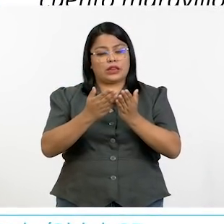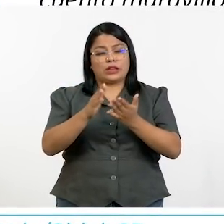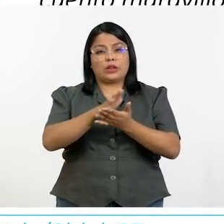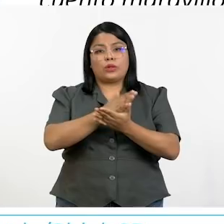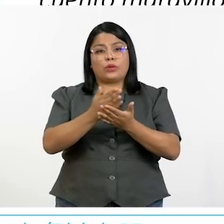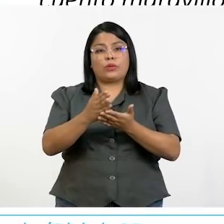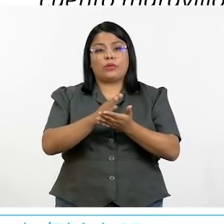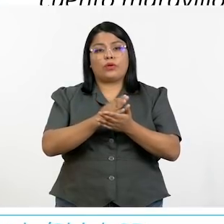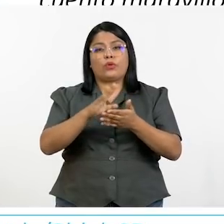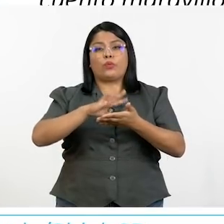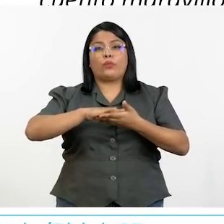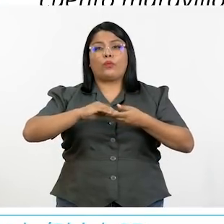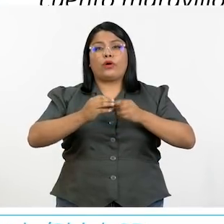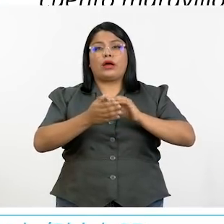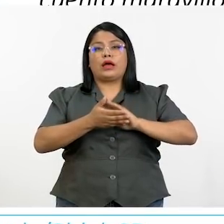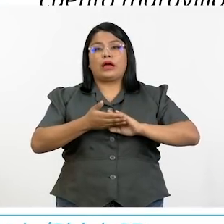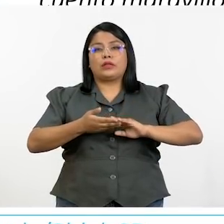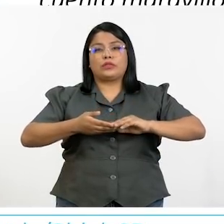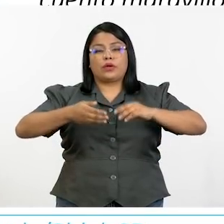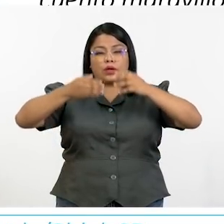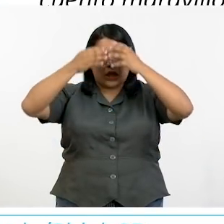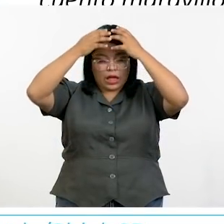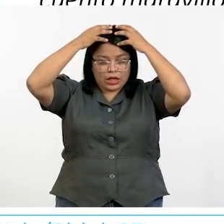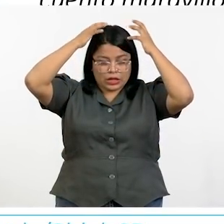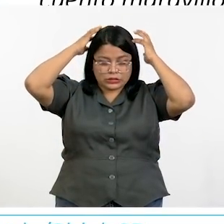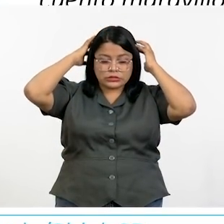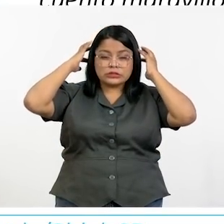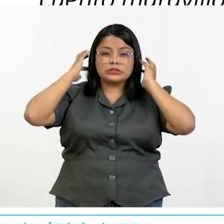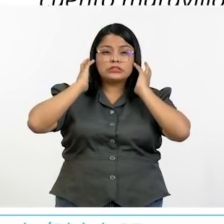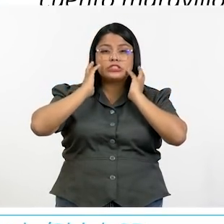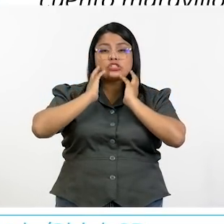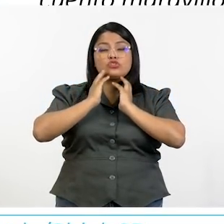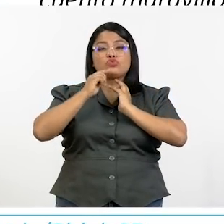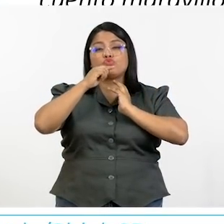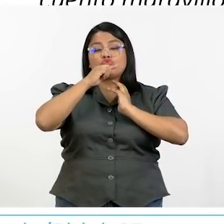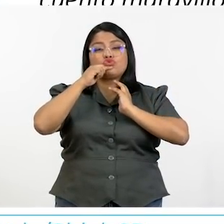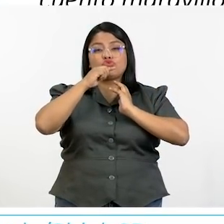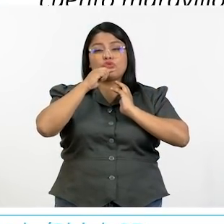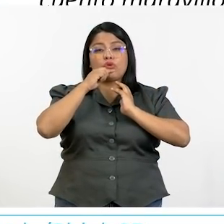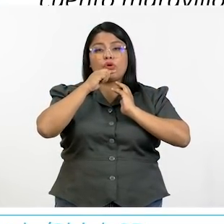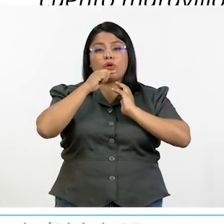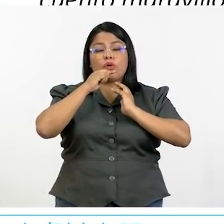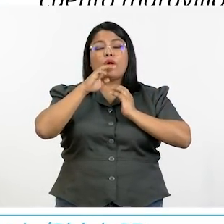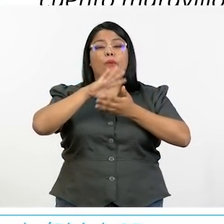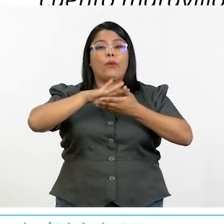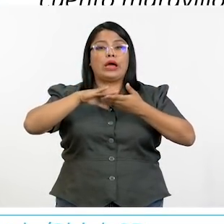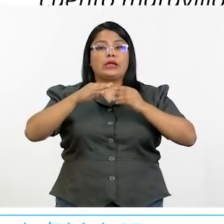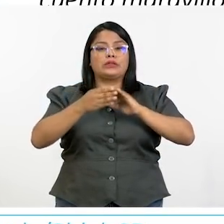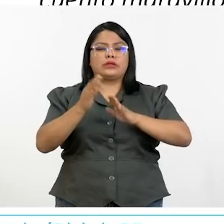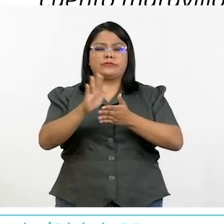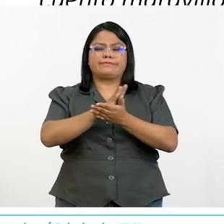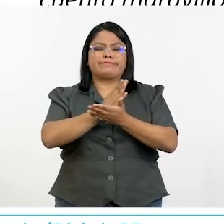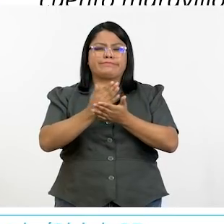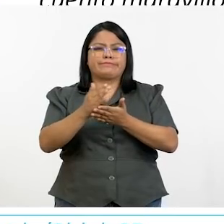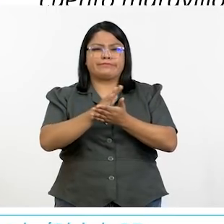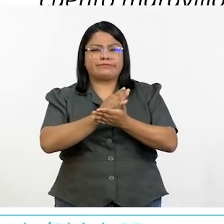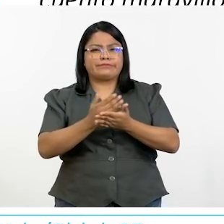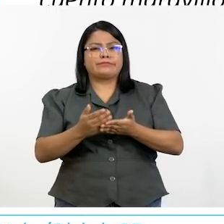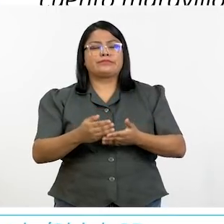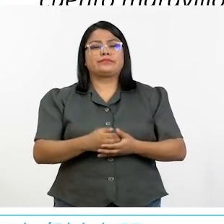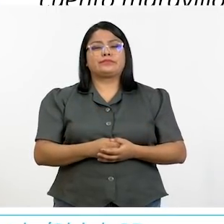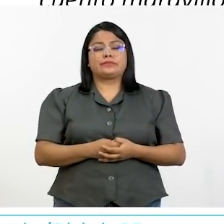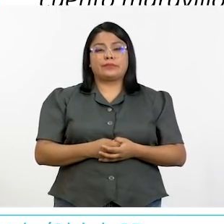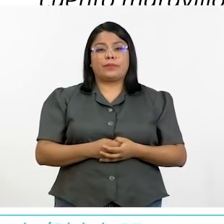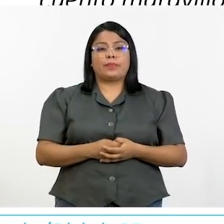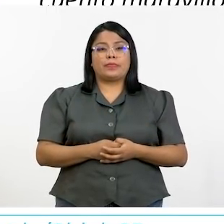lectura compartida del cuento Caperucita Roja de Charles Perrault y la socialización de las impresiones del